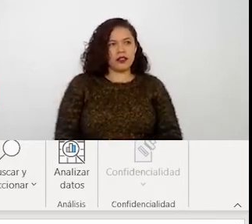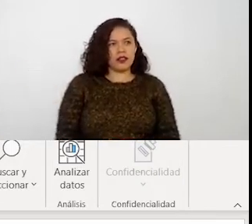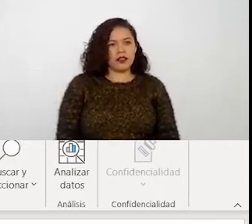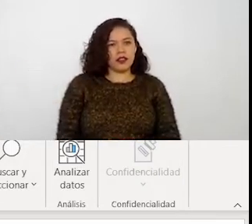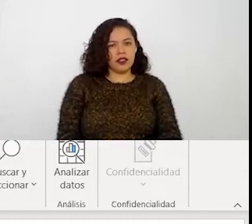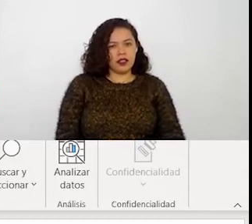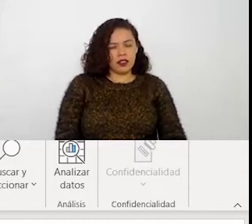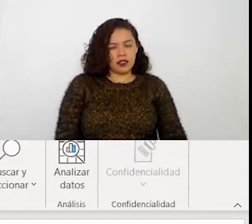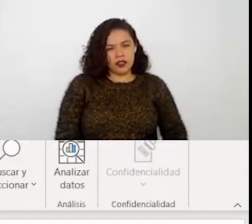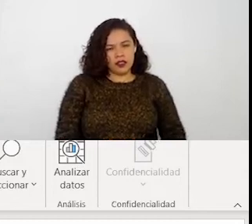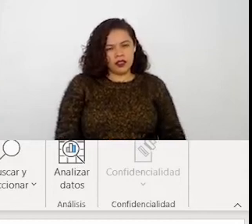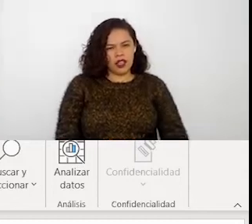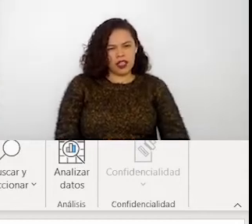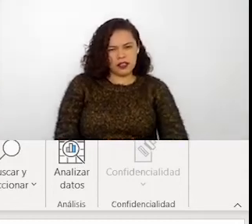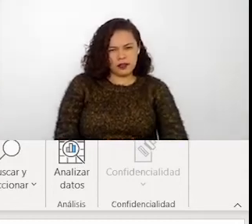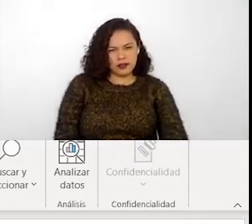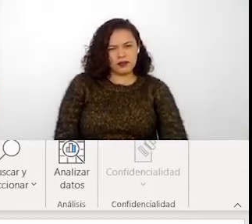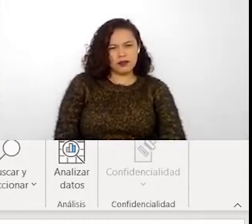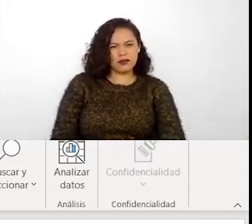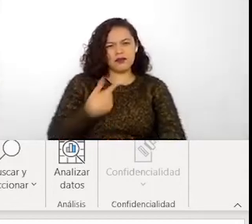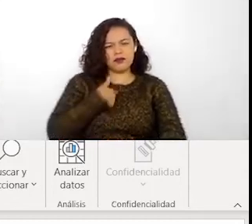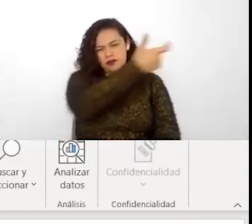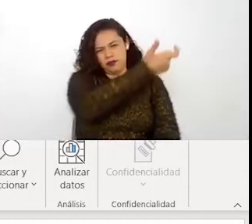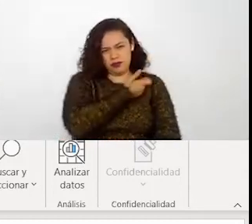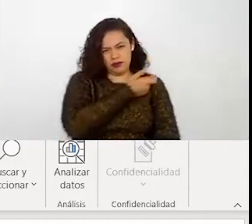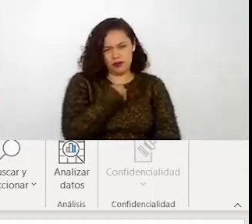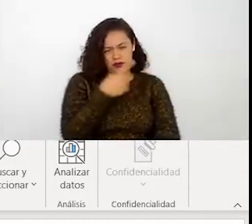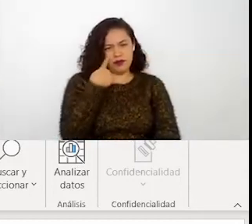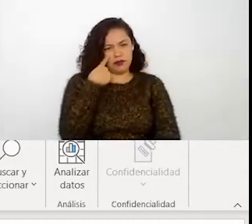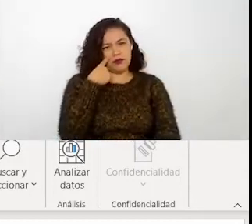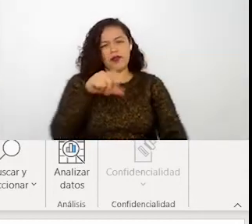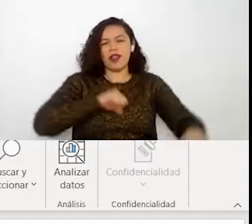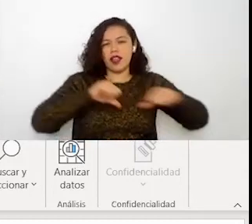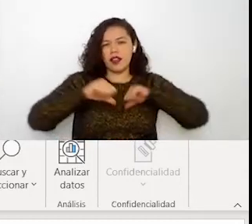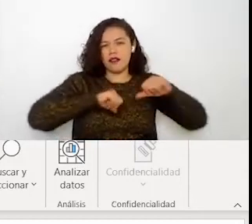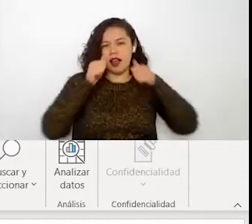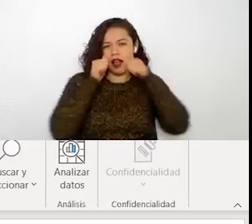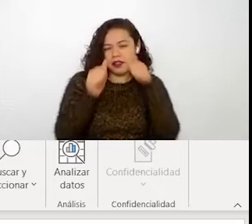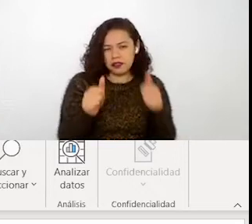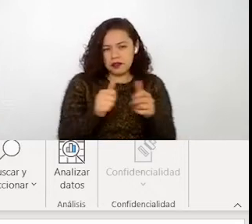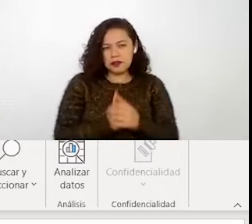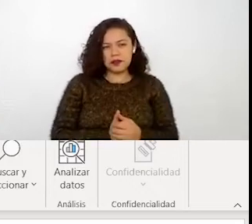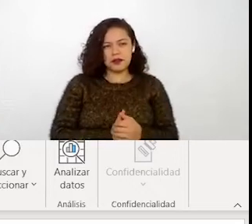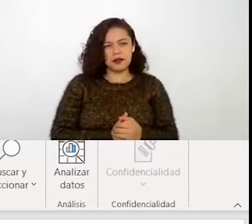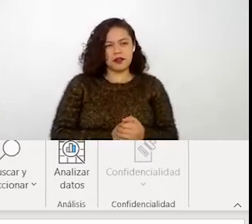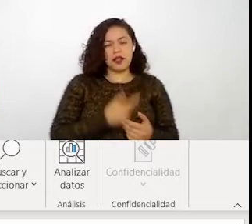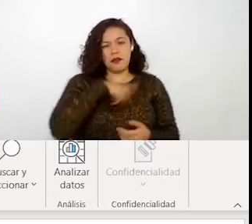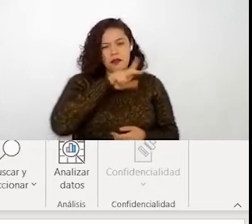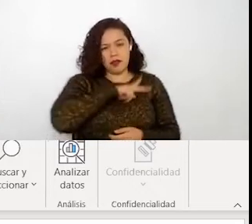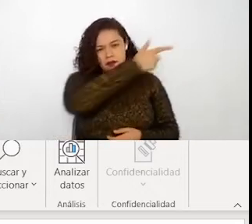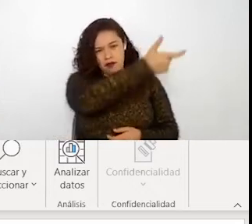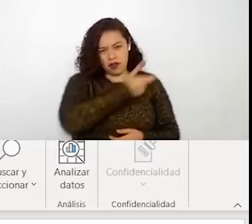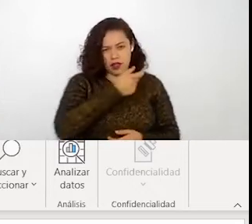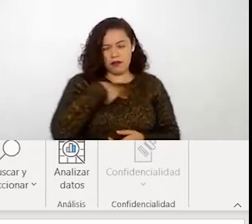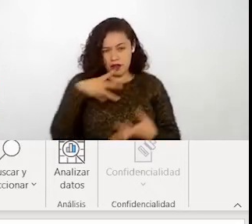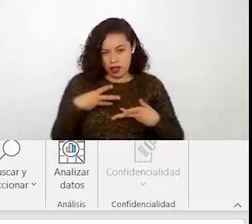mis ingresos yo lo manejé mi actividad asistencial que entran mis ingresos mis